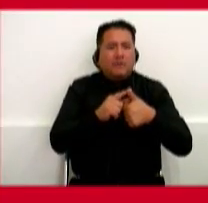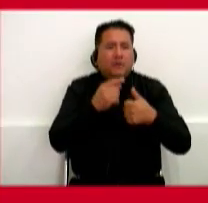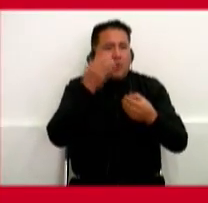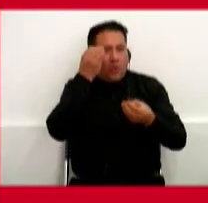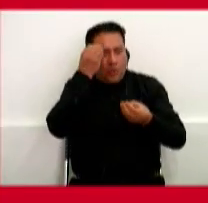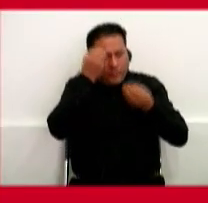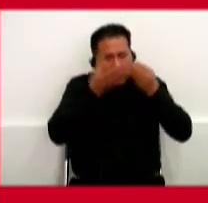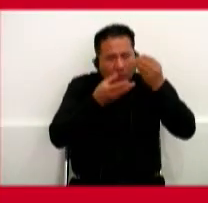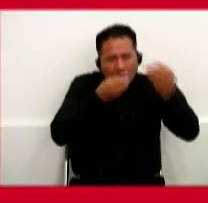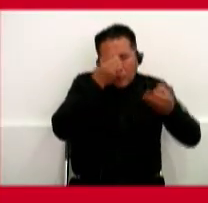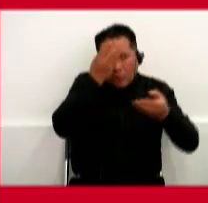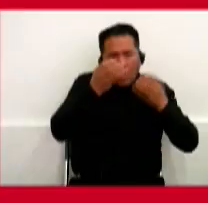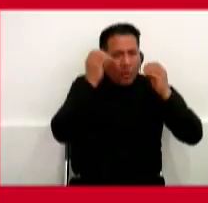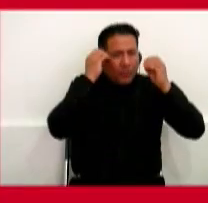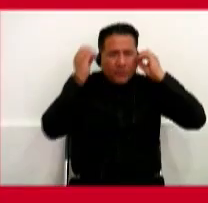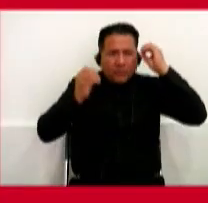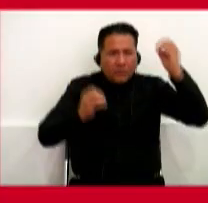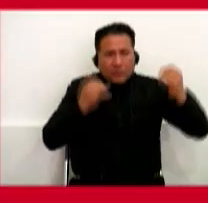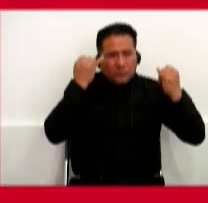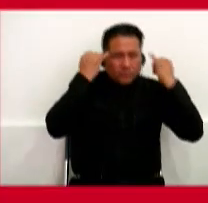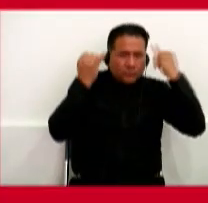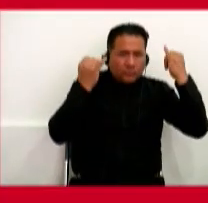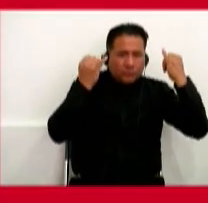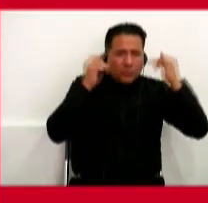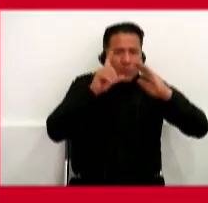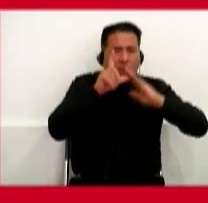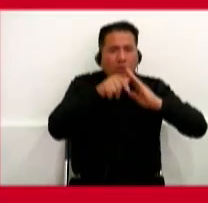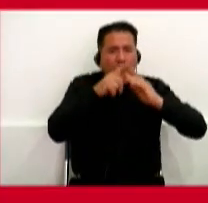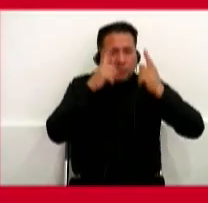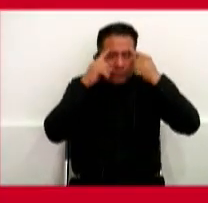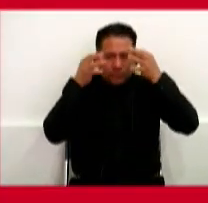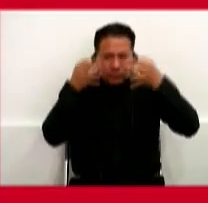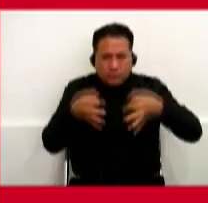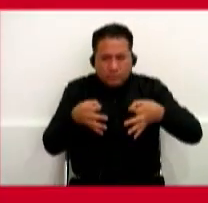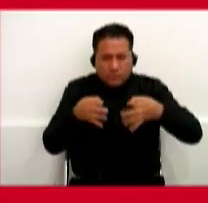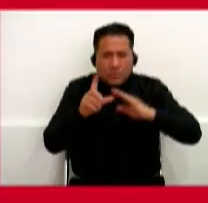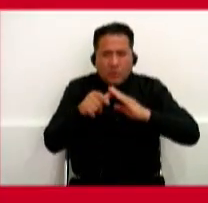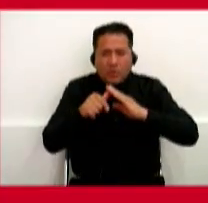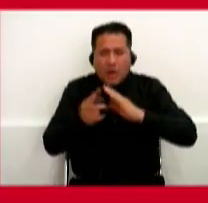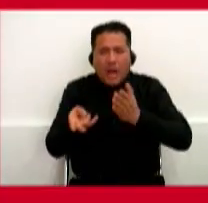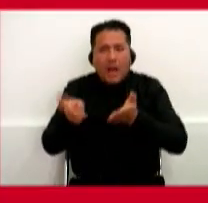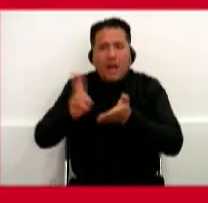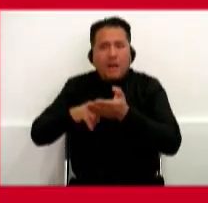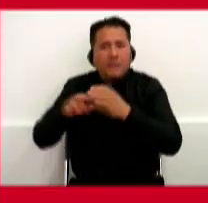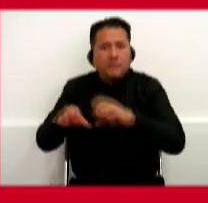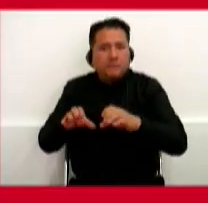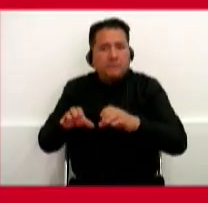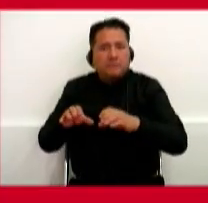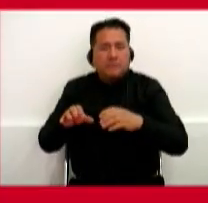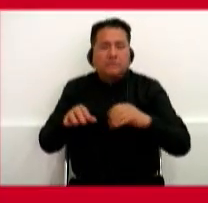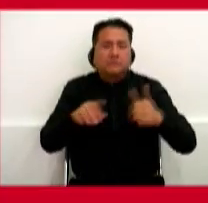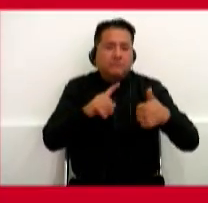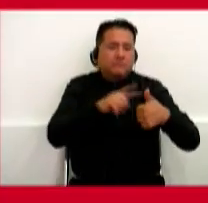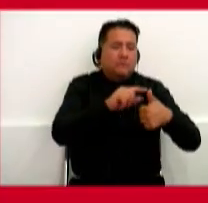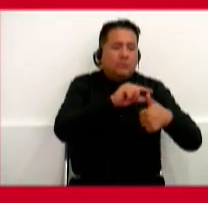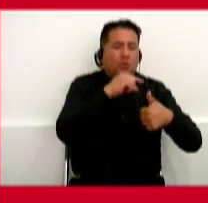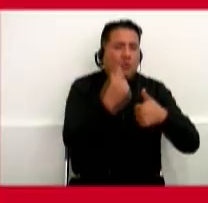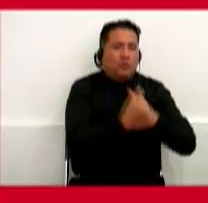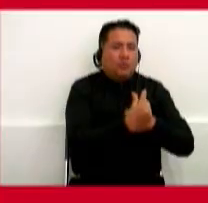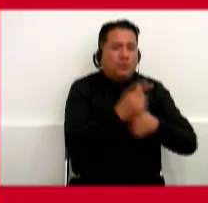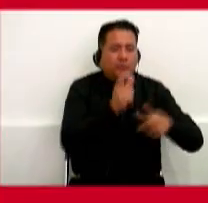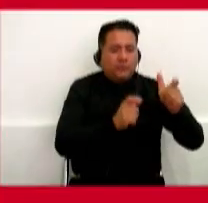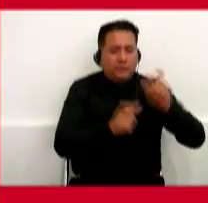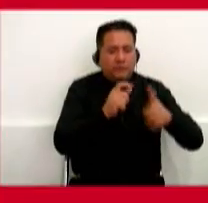resultados. Este enfoque va desde una retroalimentación, a los operadores, desde